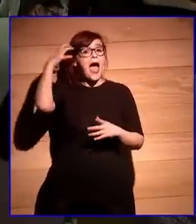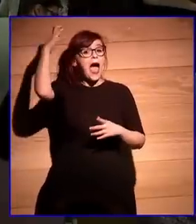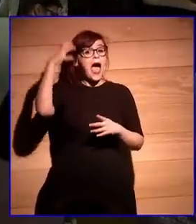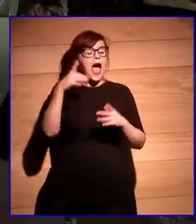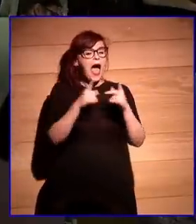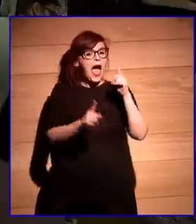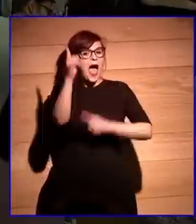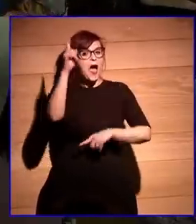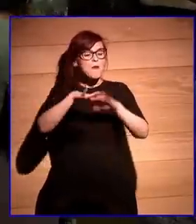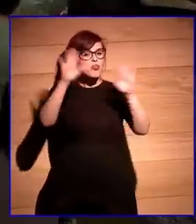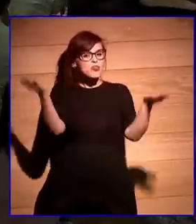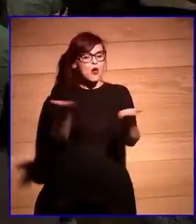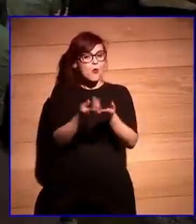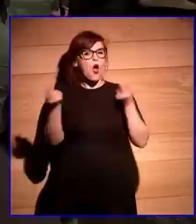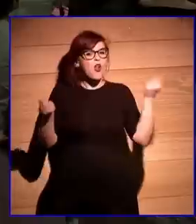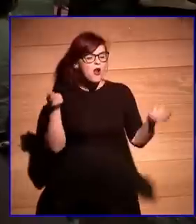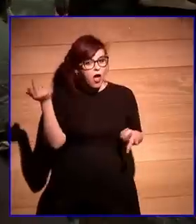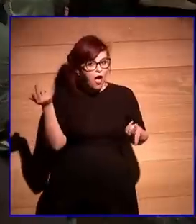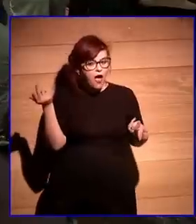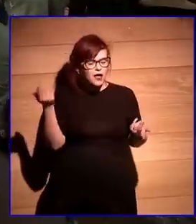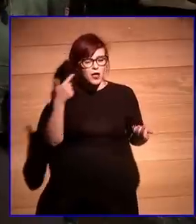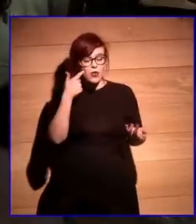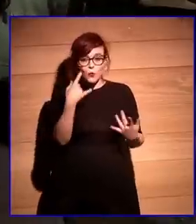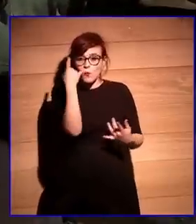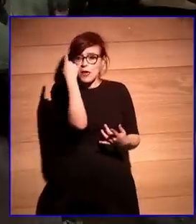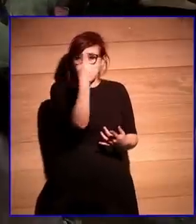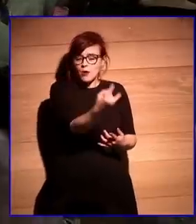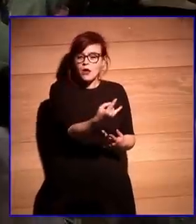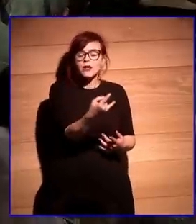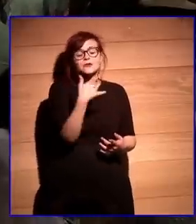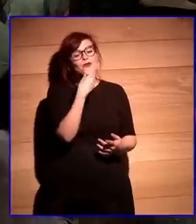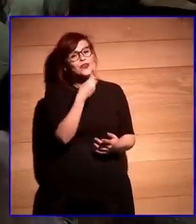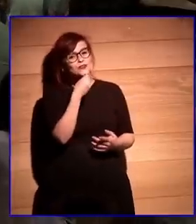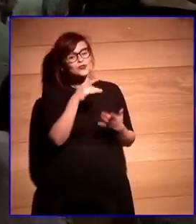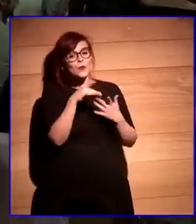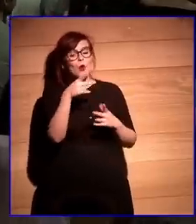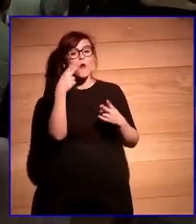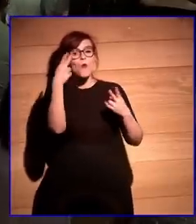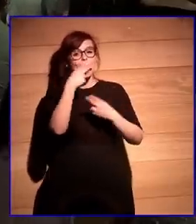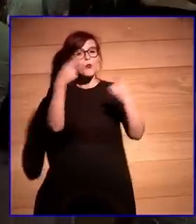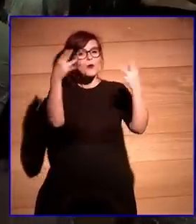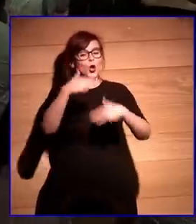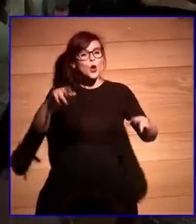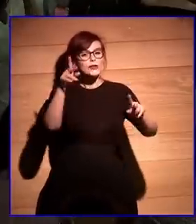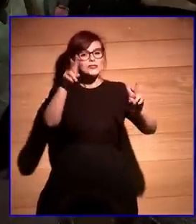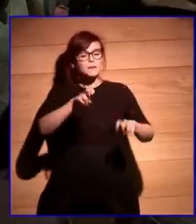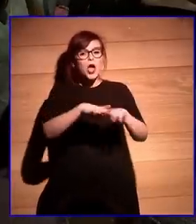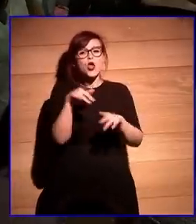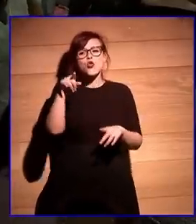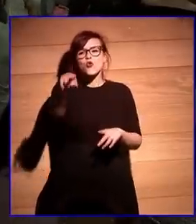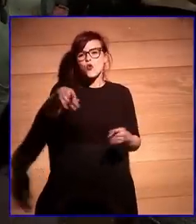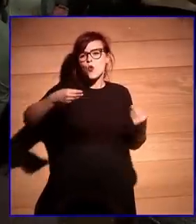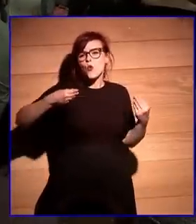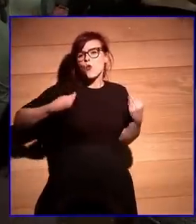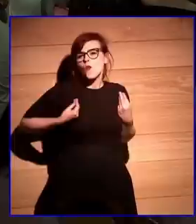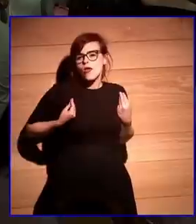Boardwalk. Yo flipé, me enamoré, tío. Me enamoré de un... Porque es muy bonito cuando todo el público canta al mismo tiempo. Algo así como, you will never